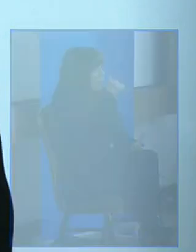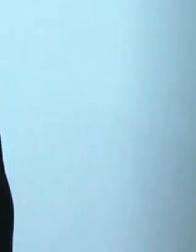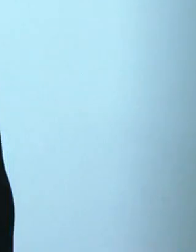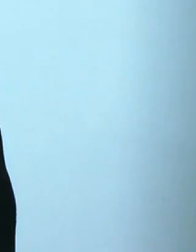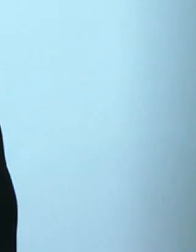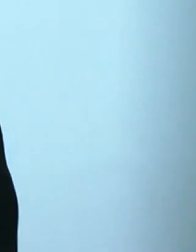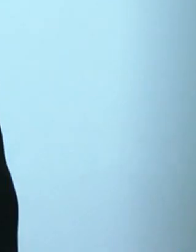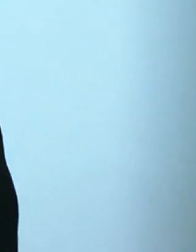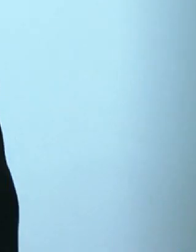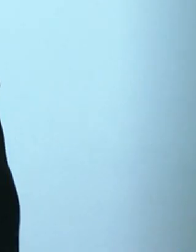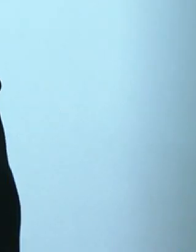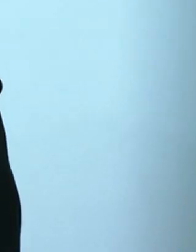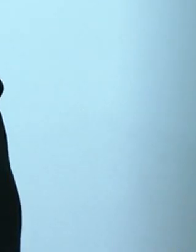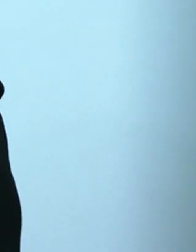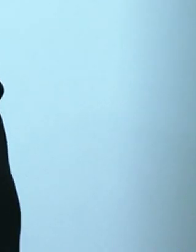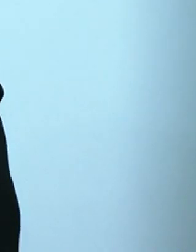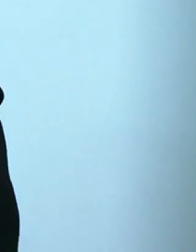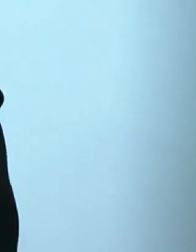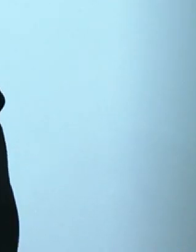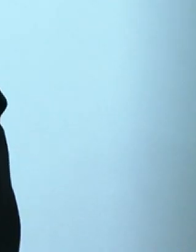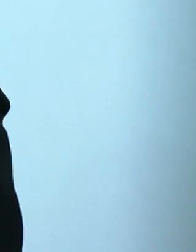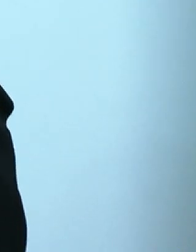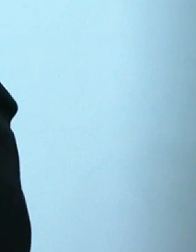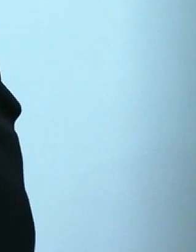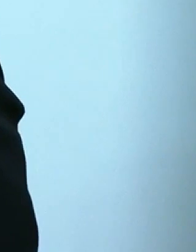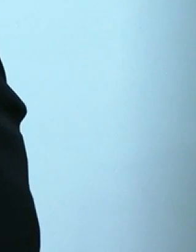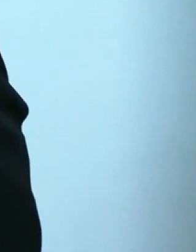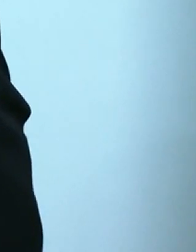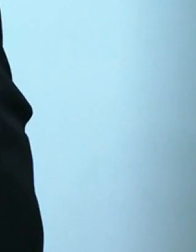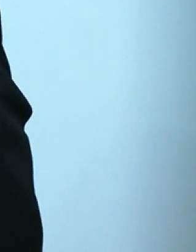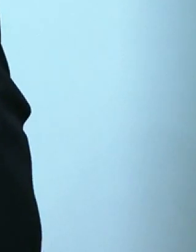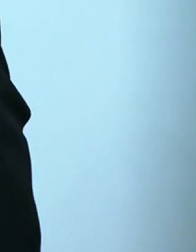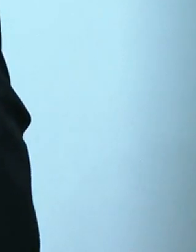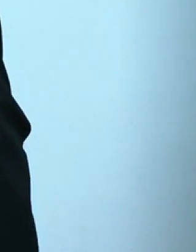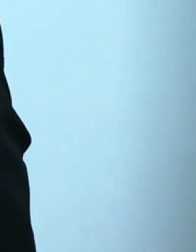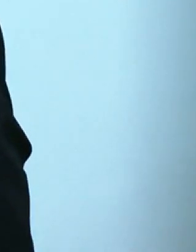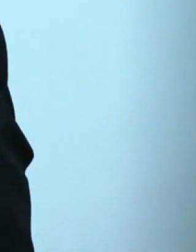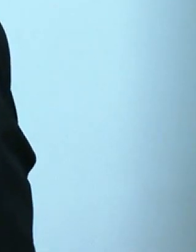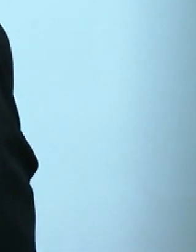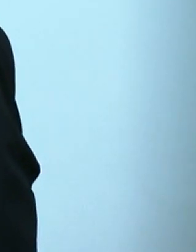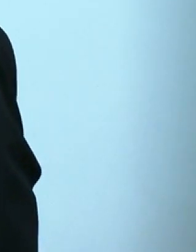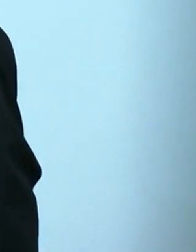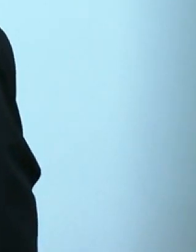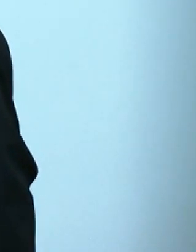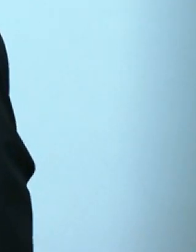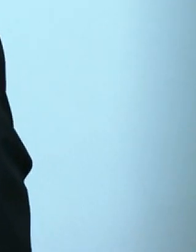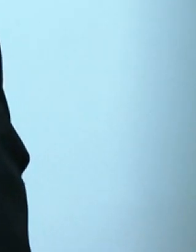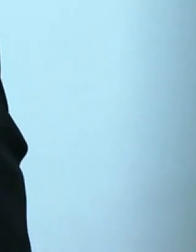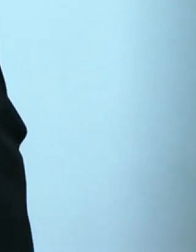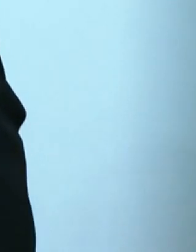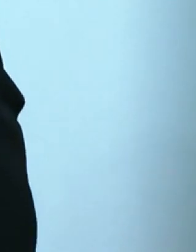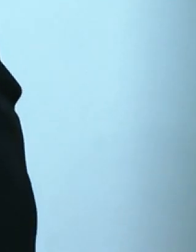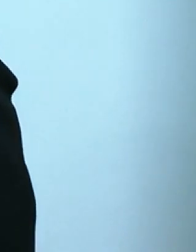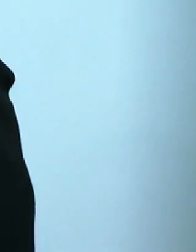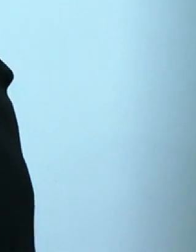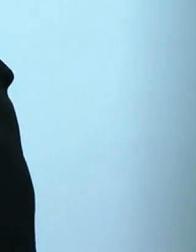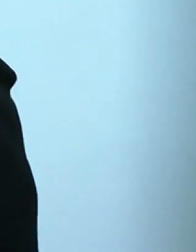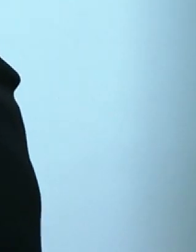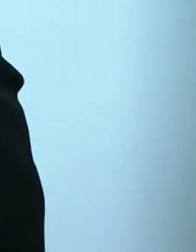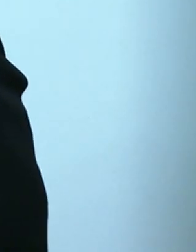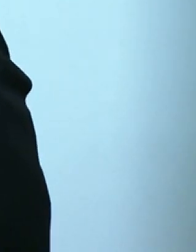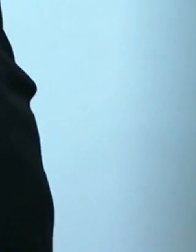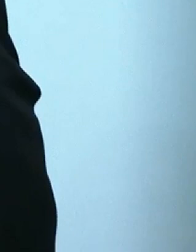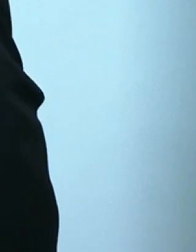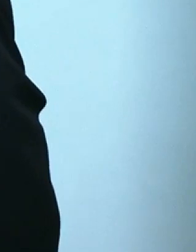paramos, puede traer muy graves consecuencias para todos los que vivimos en Santiago de Chile.